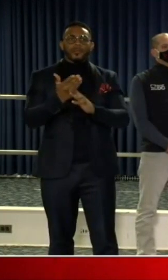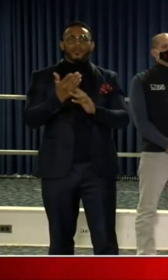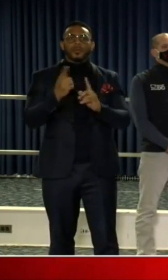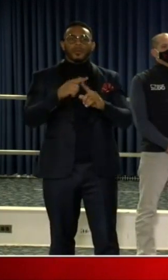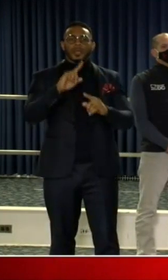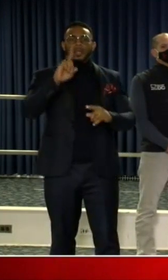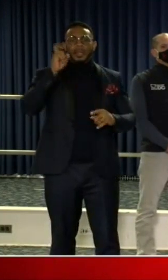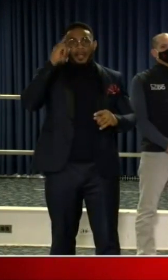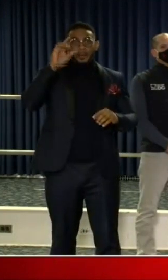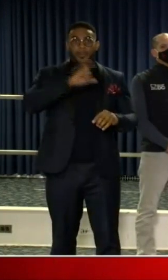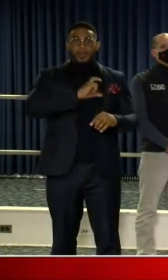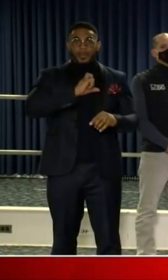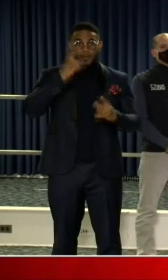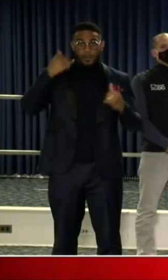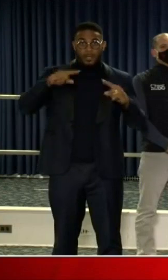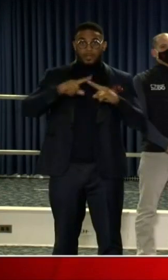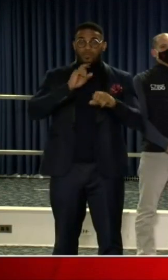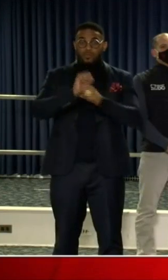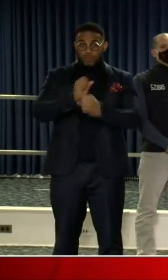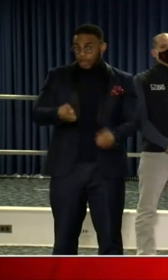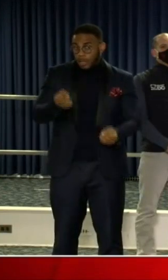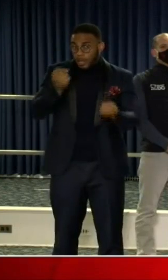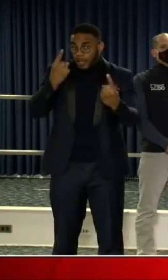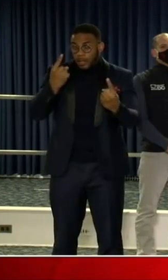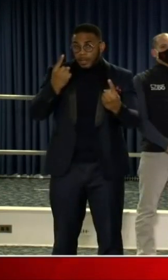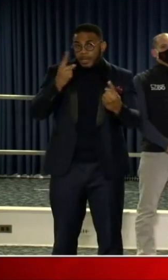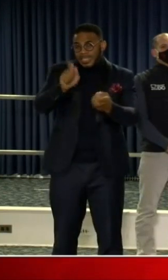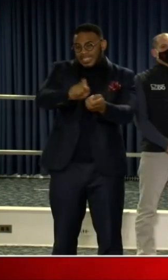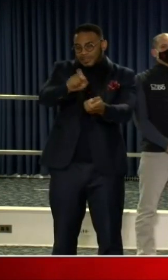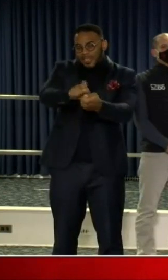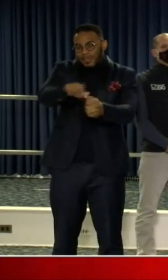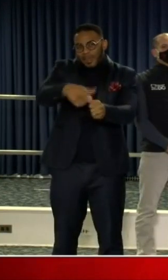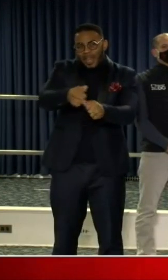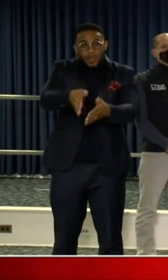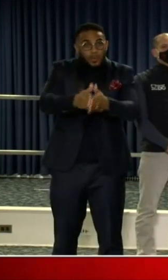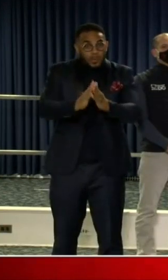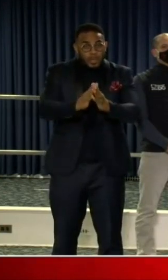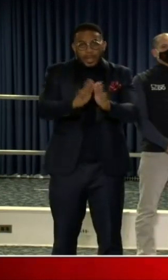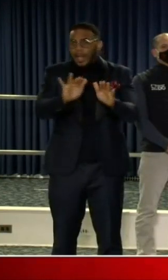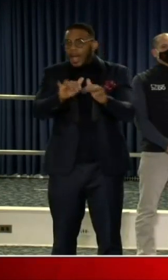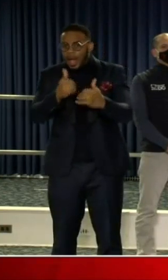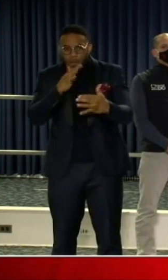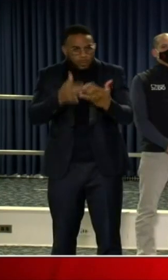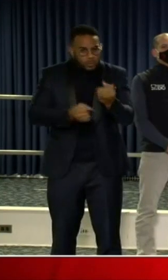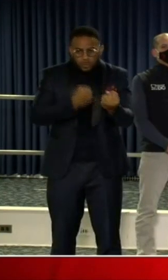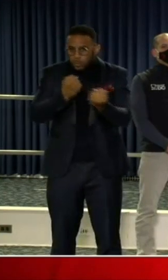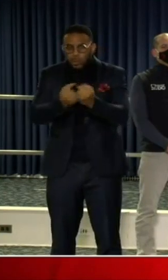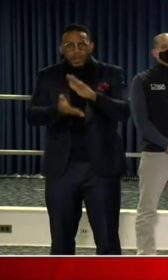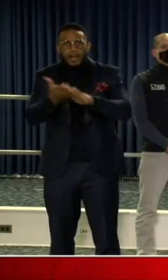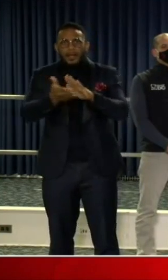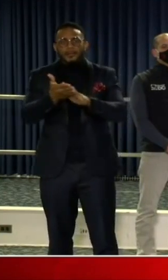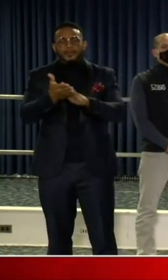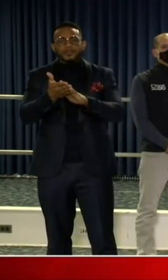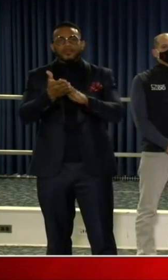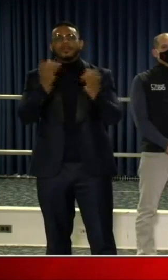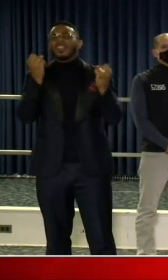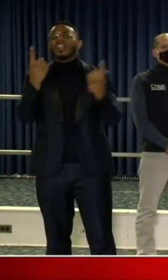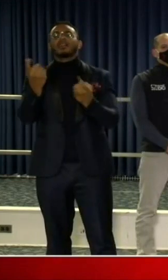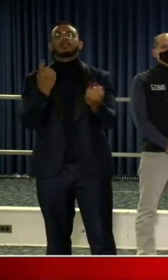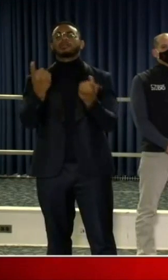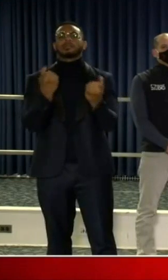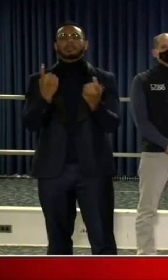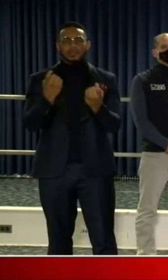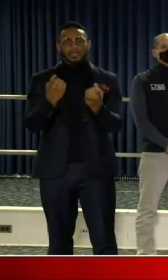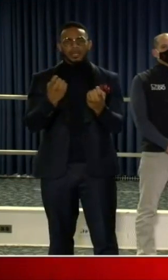hubo solicitudes adicionales de la policía del Capitolio, y para poder entender los detalles específicos de la solicitud y cómo podíamos apoyar